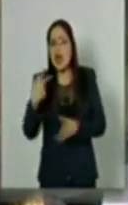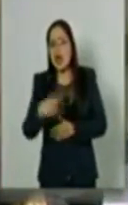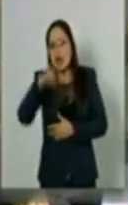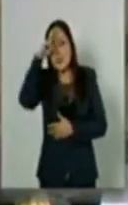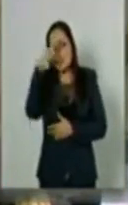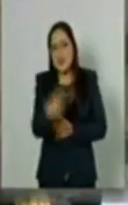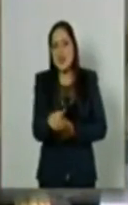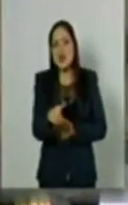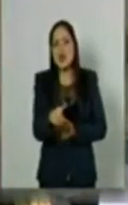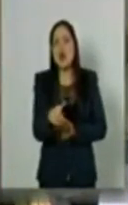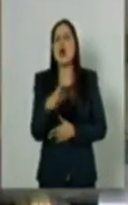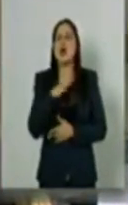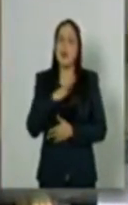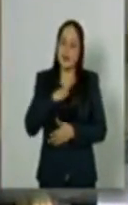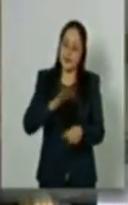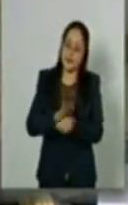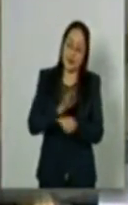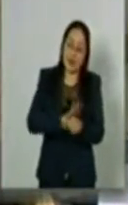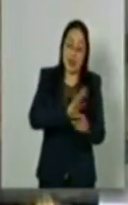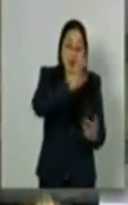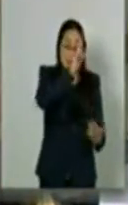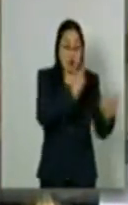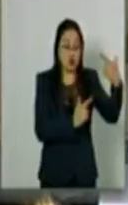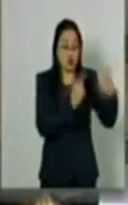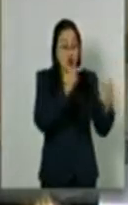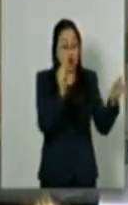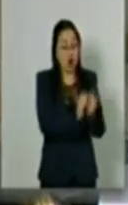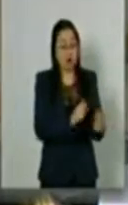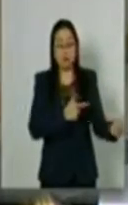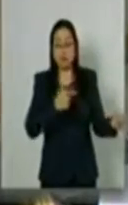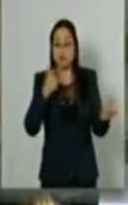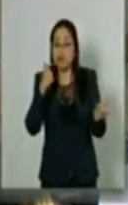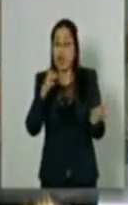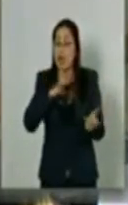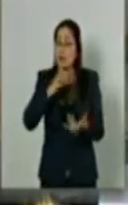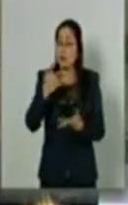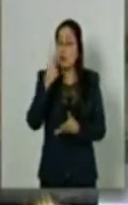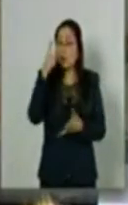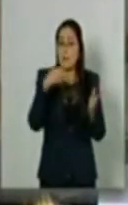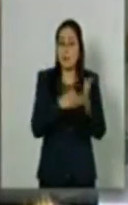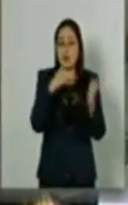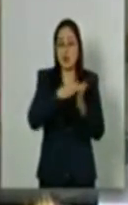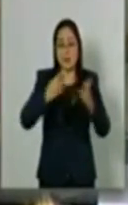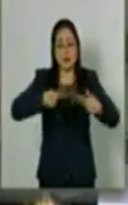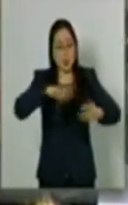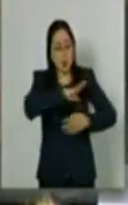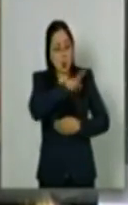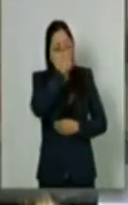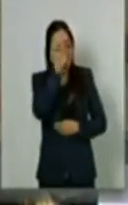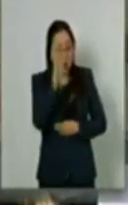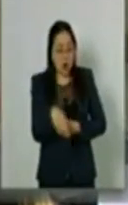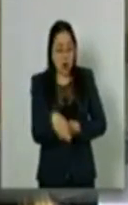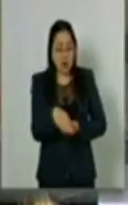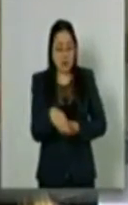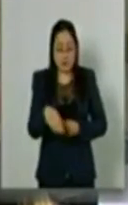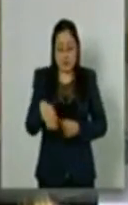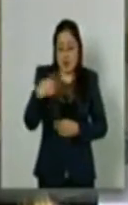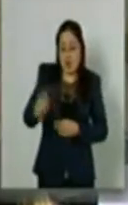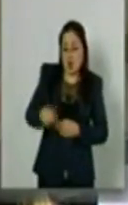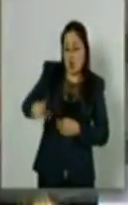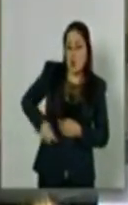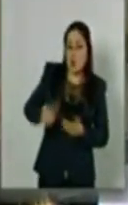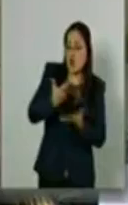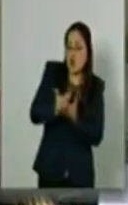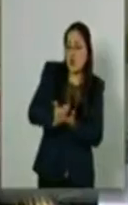México, viniendo de una revolución armada que dejó más de 1 millón de muertos, una economía frágil